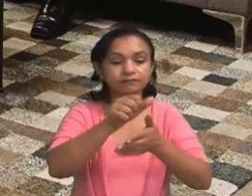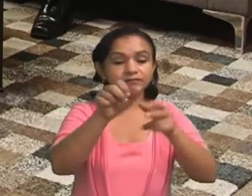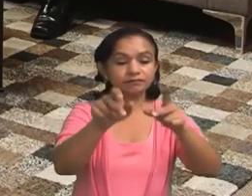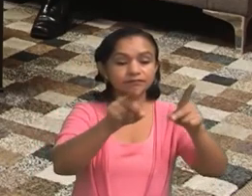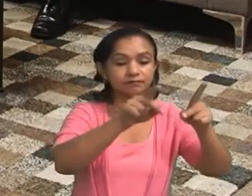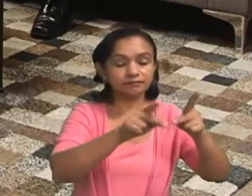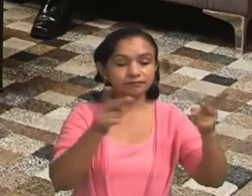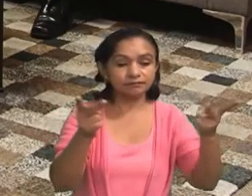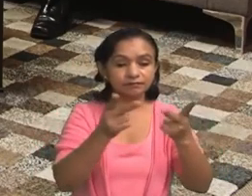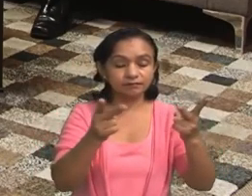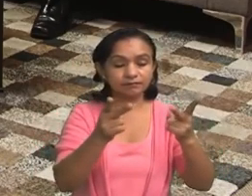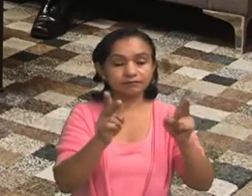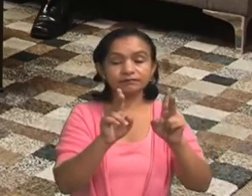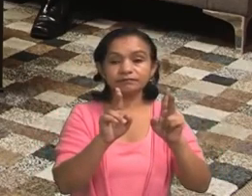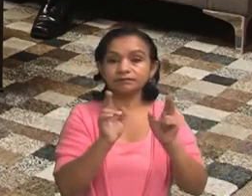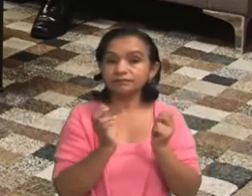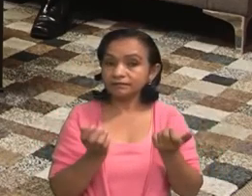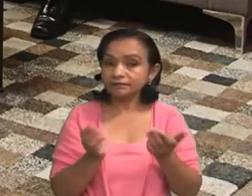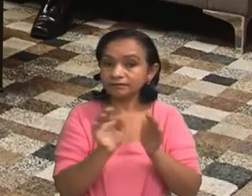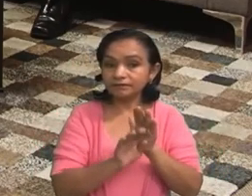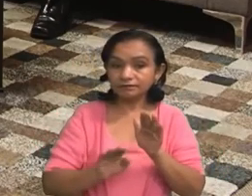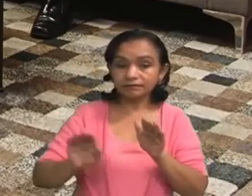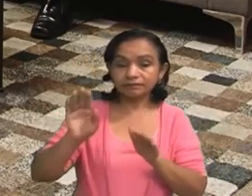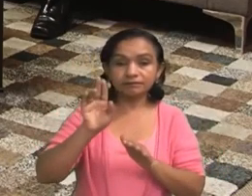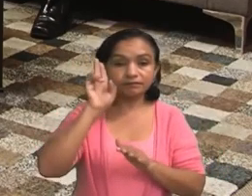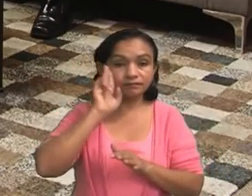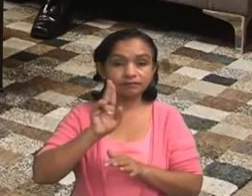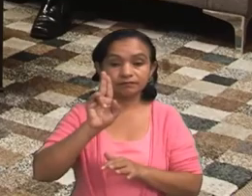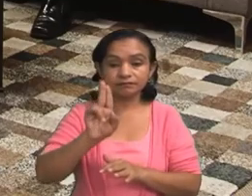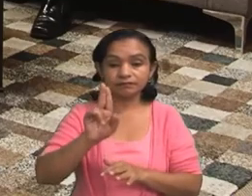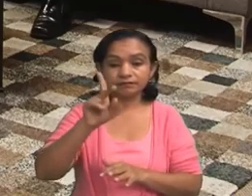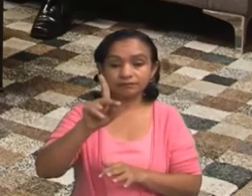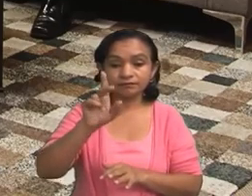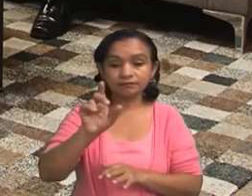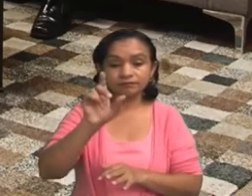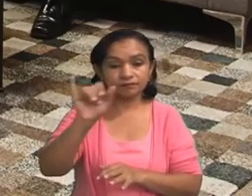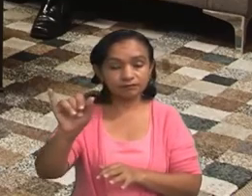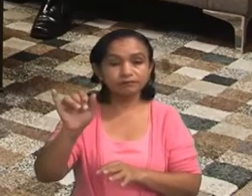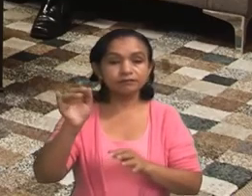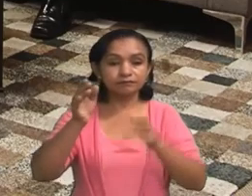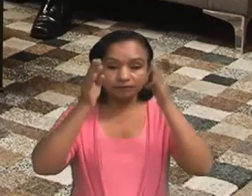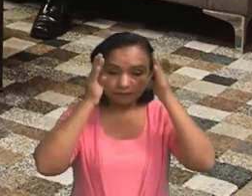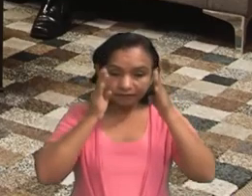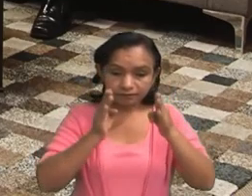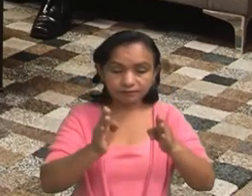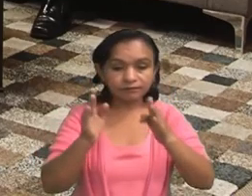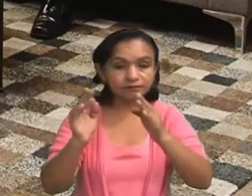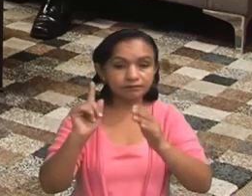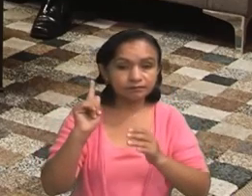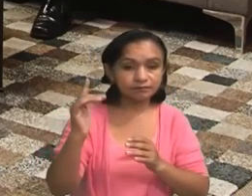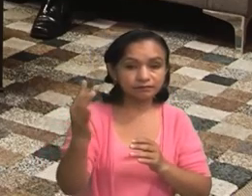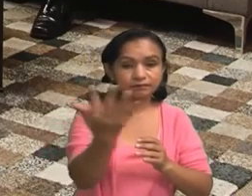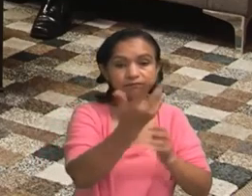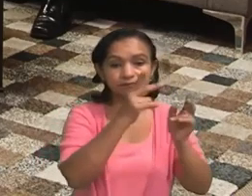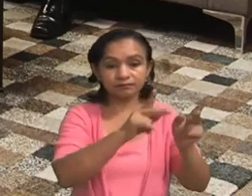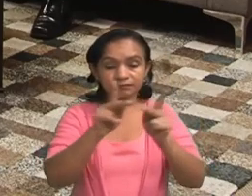Okay. Y máxime la Universidad Politécnica, porque ese es su eslogan, sirviendo a la comunidad. Ahora